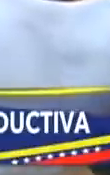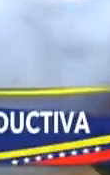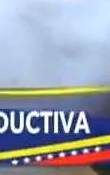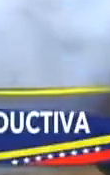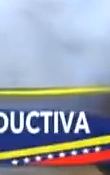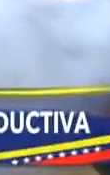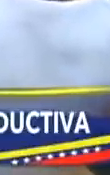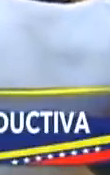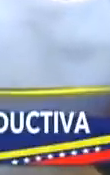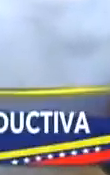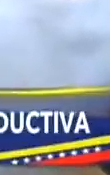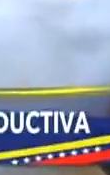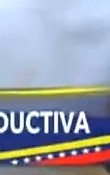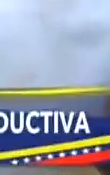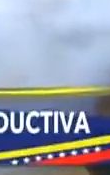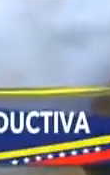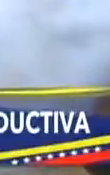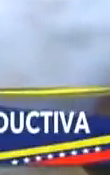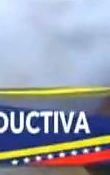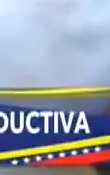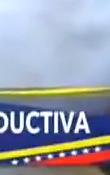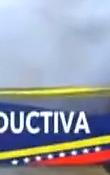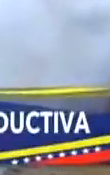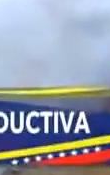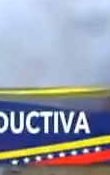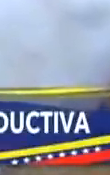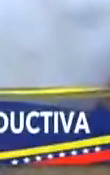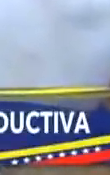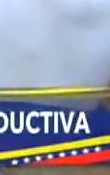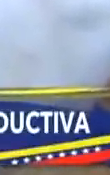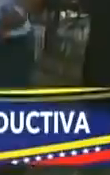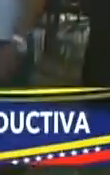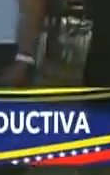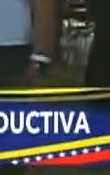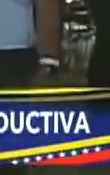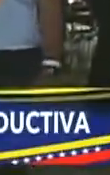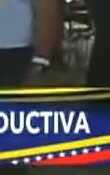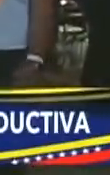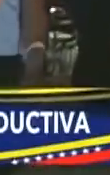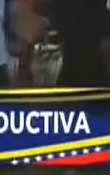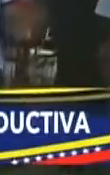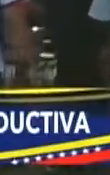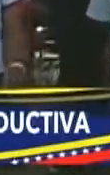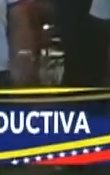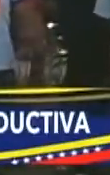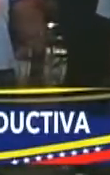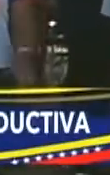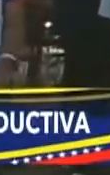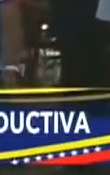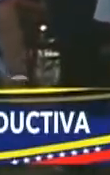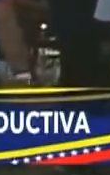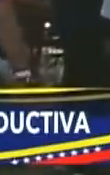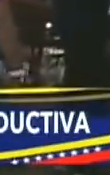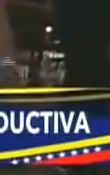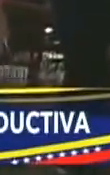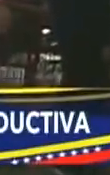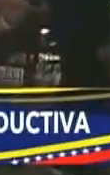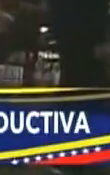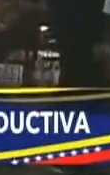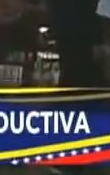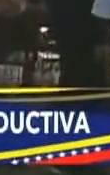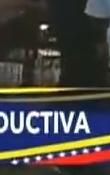se adapta a cualquier clima venezolano. ¿Verdad? Sí, al trópico ¿Y qué venezolano. Come? Heno, concentrado